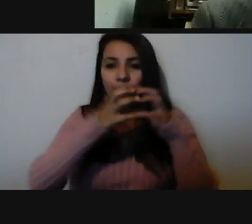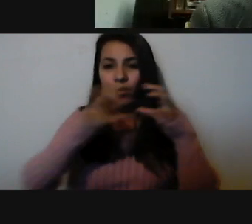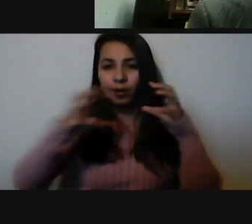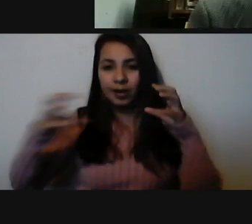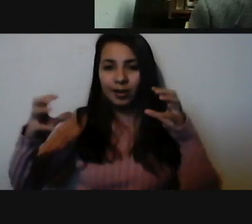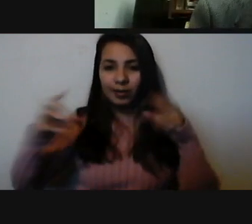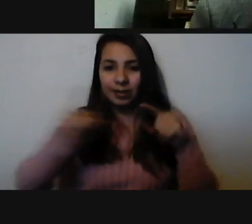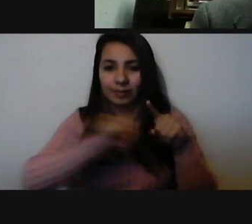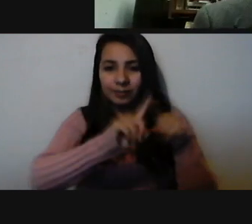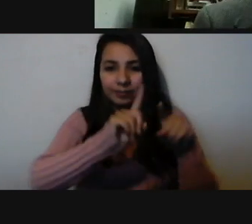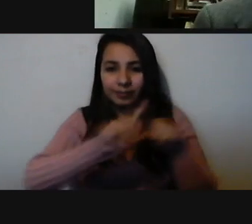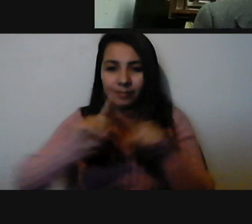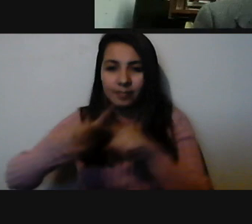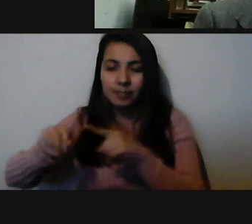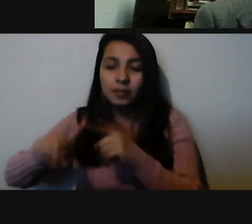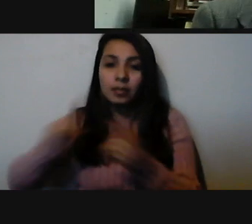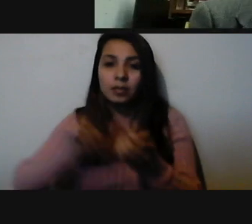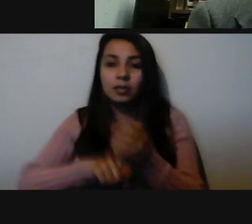aprovechando